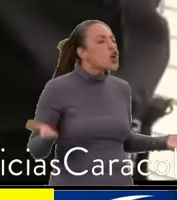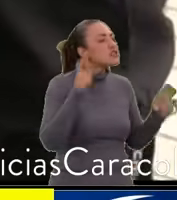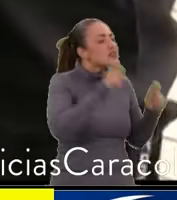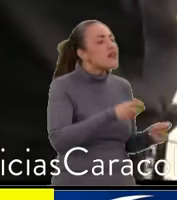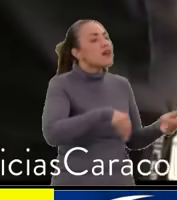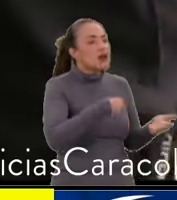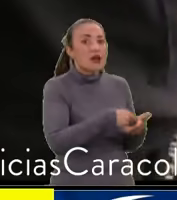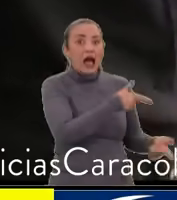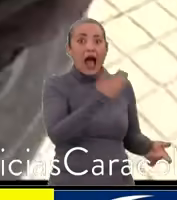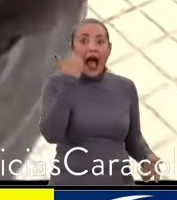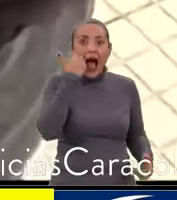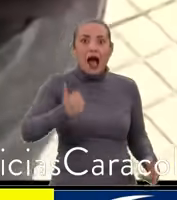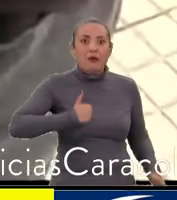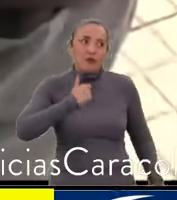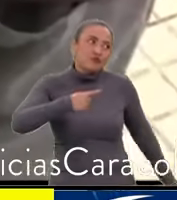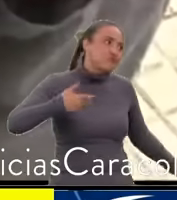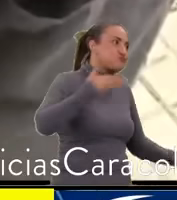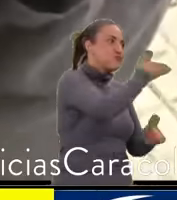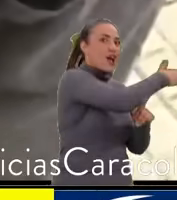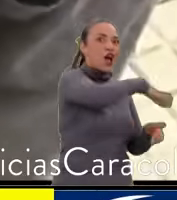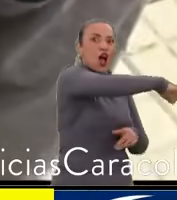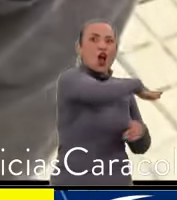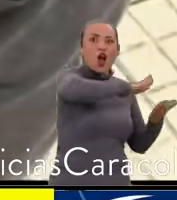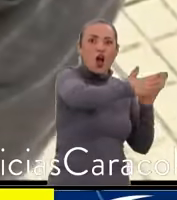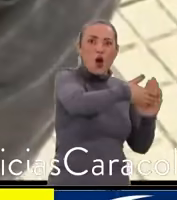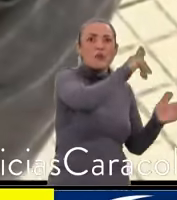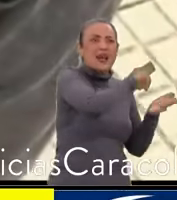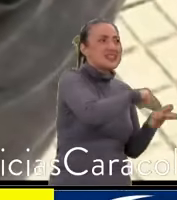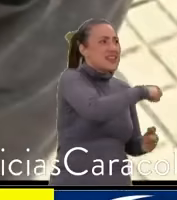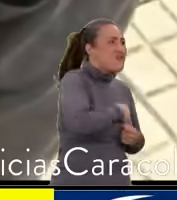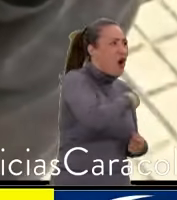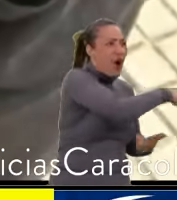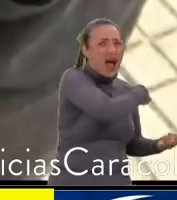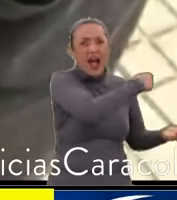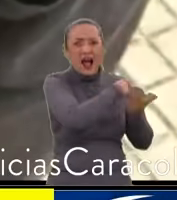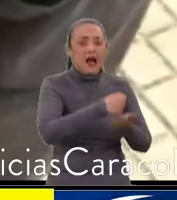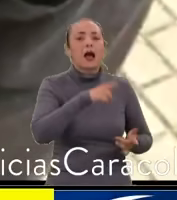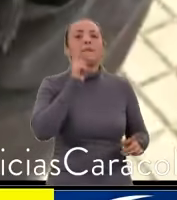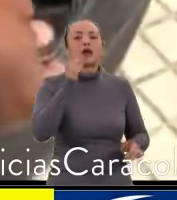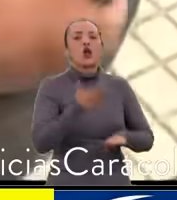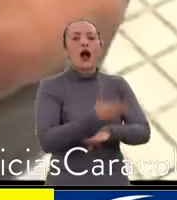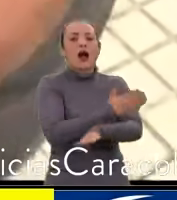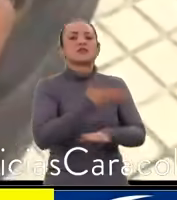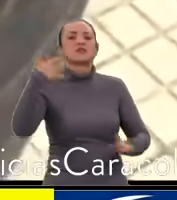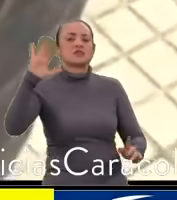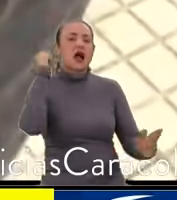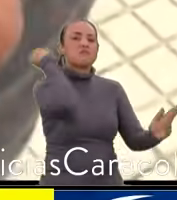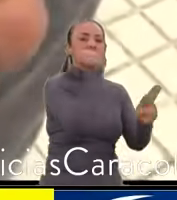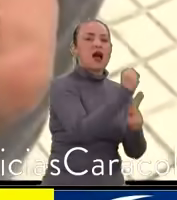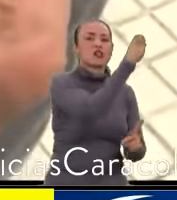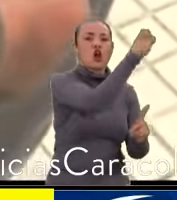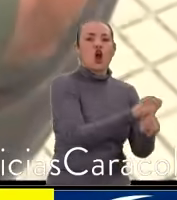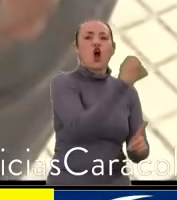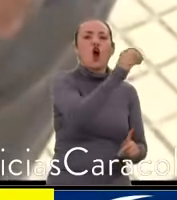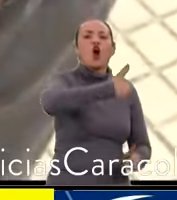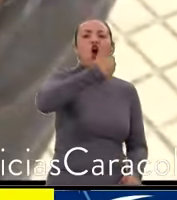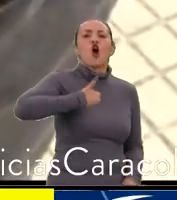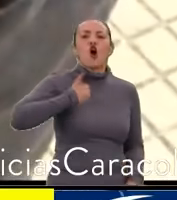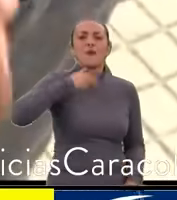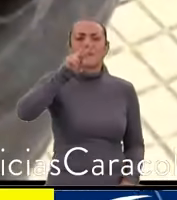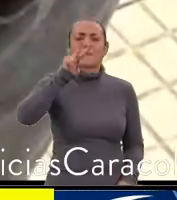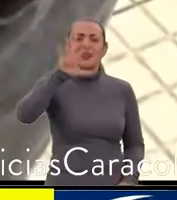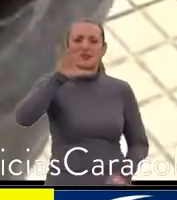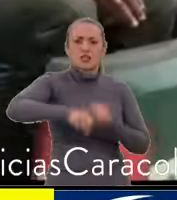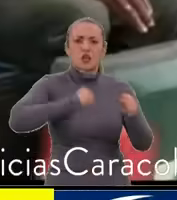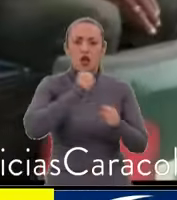aprovecha para alertar a la comunidad que reaccione inmediatamente, sin embargo ellos ya habían asesinado a el joven de 25 años. La policía también